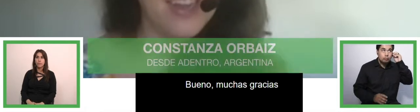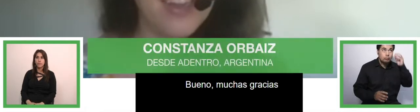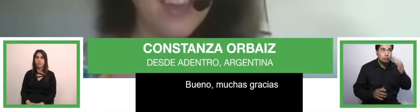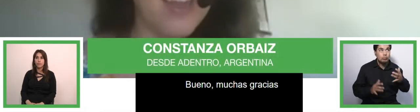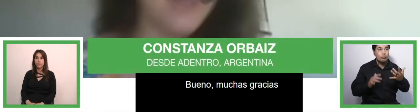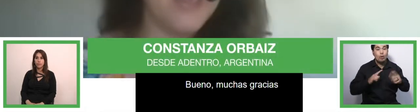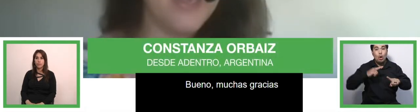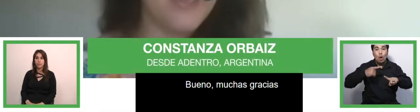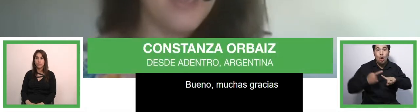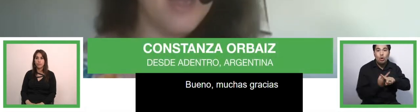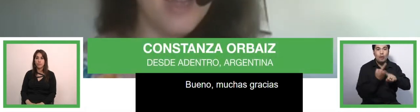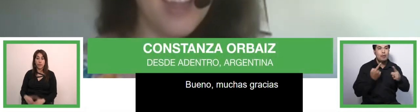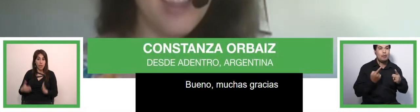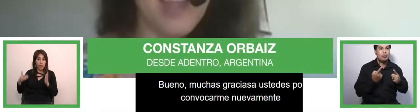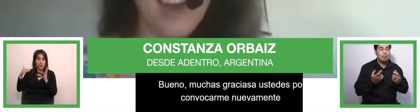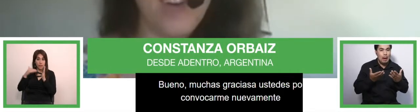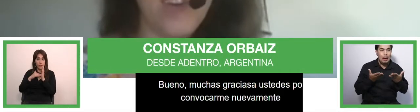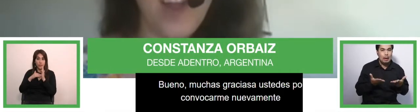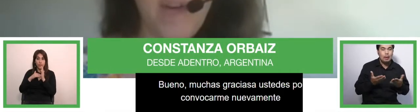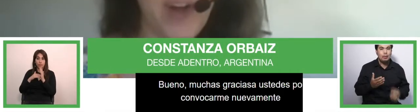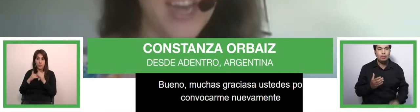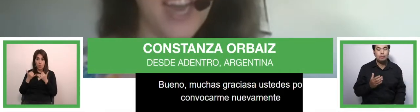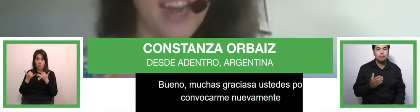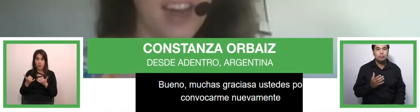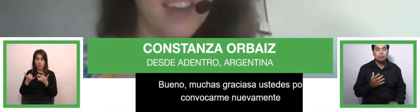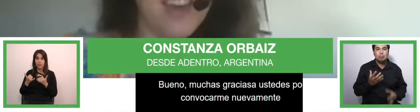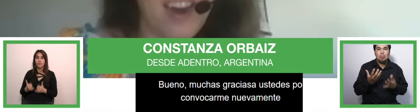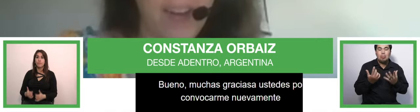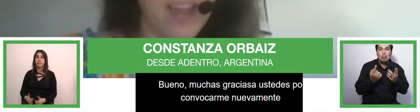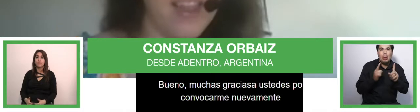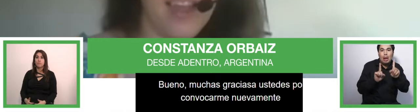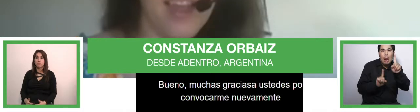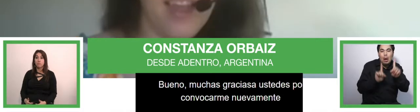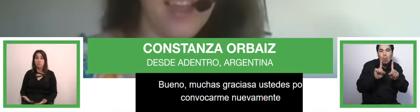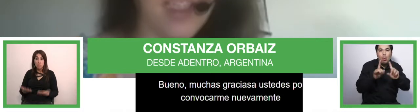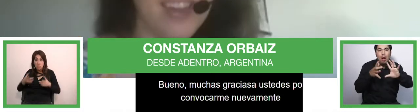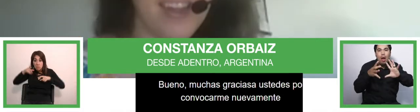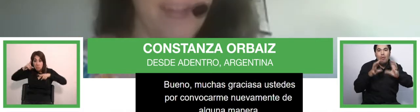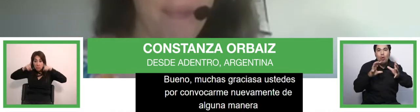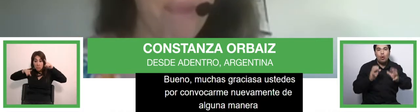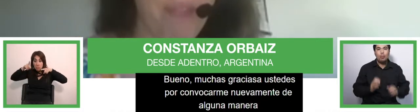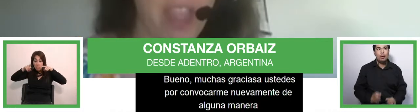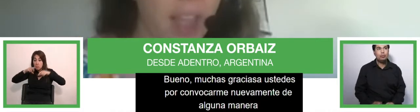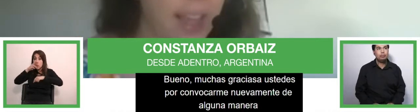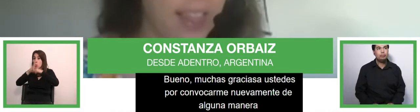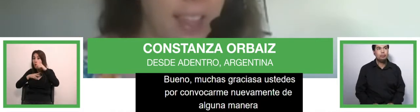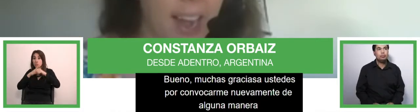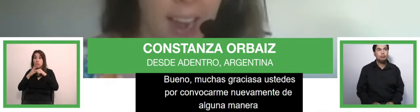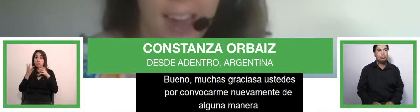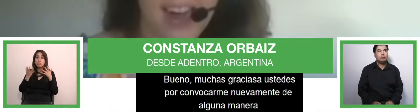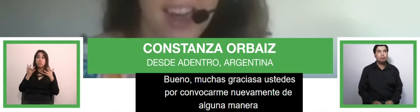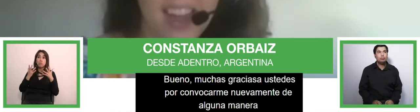nuevamente, de alguna manera a través